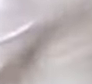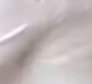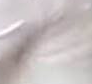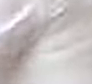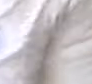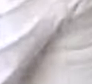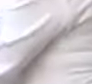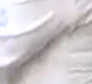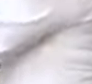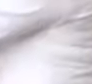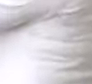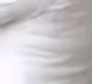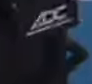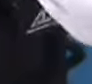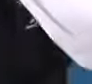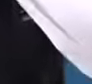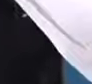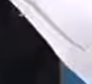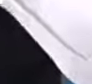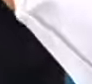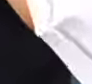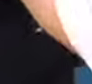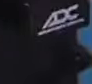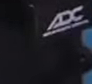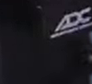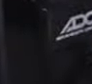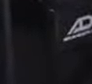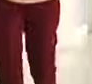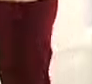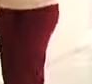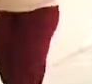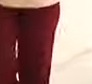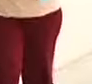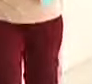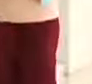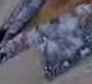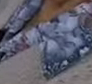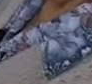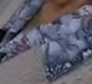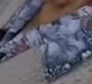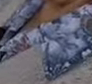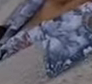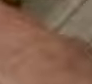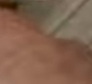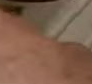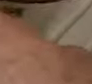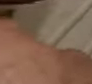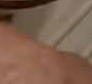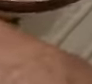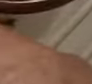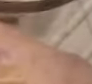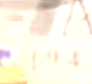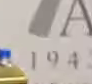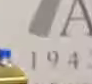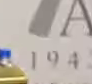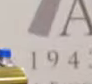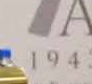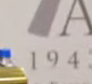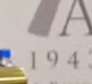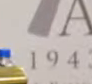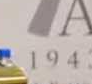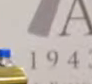Está catalogada como una epidemia y se ha convertido en un problema de salud pública debido a la enorme cantidad de personas que padecen esta terrible enfermedad. En